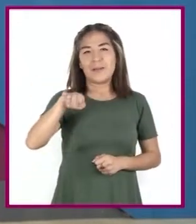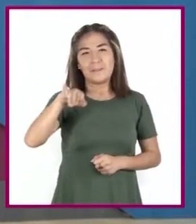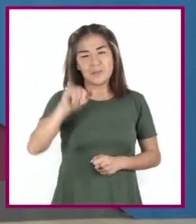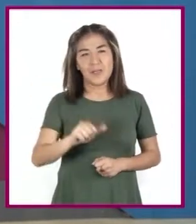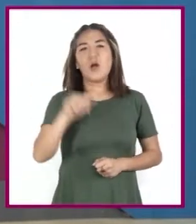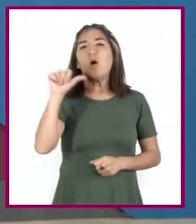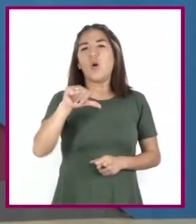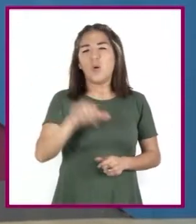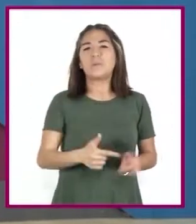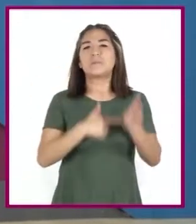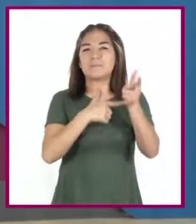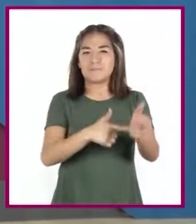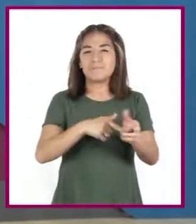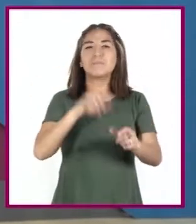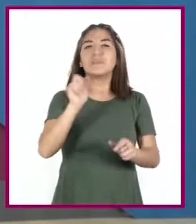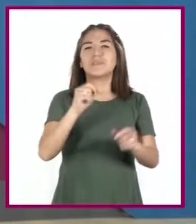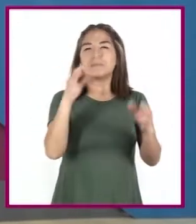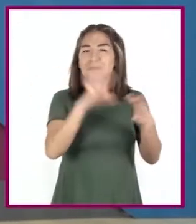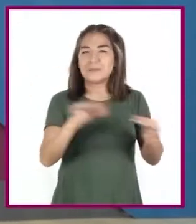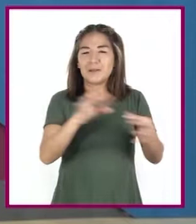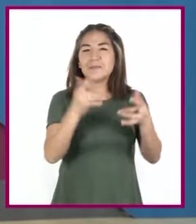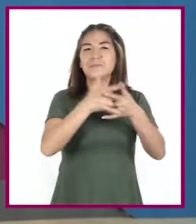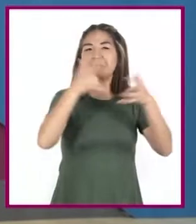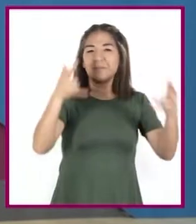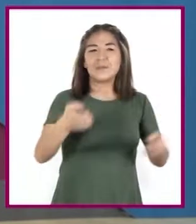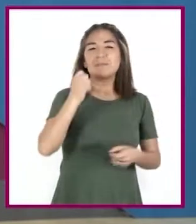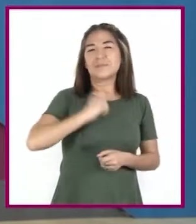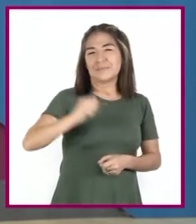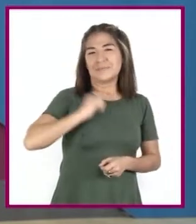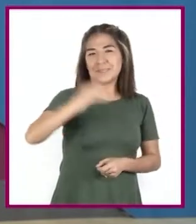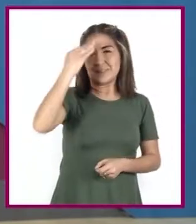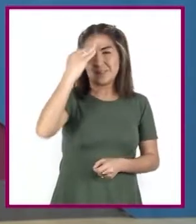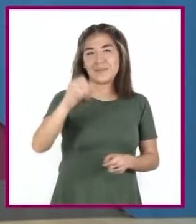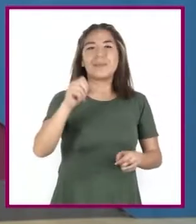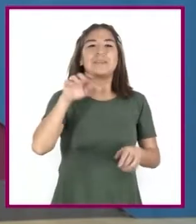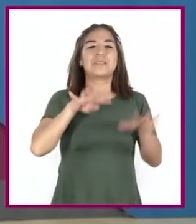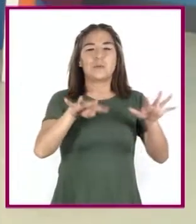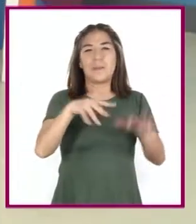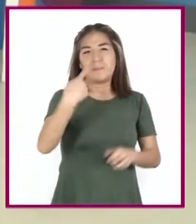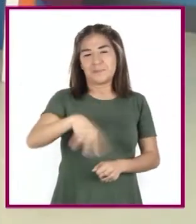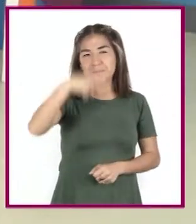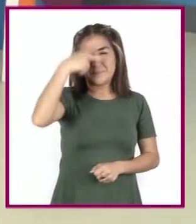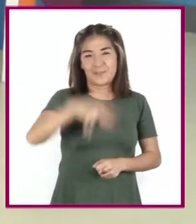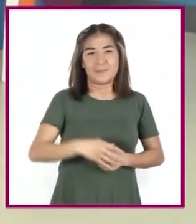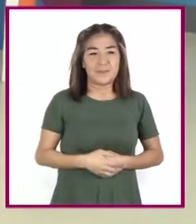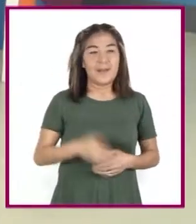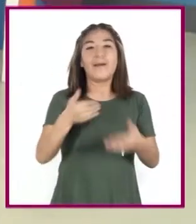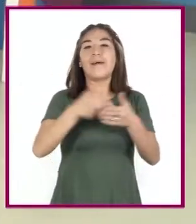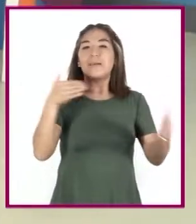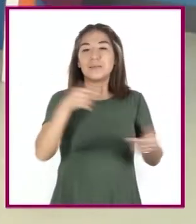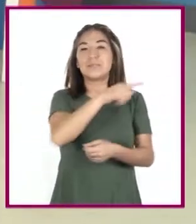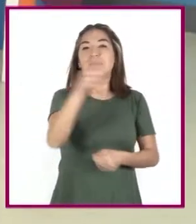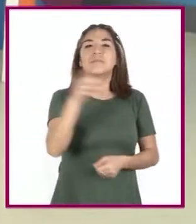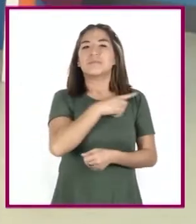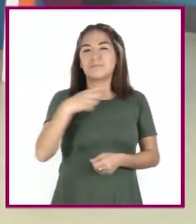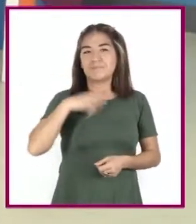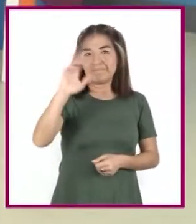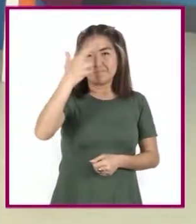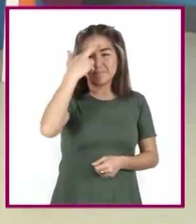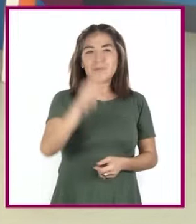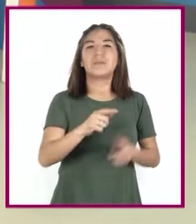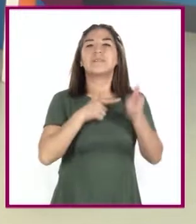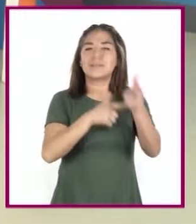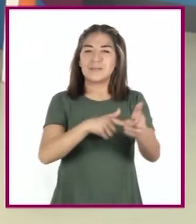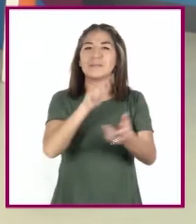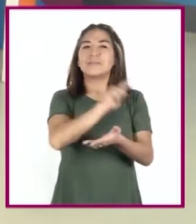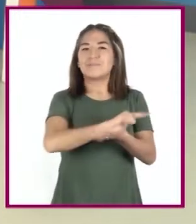continuaremos con un recorrido panorámico por varias décadas del siglo XIX mexicano. Pero antes, les recuerdo que debemos poner en